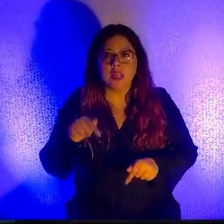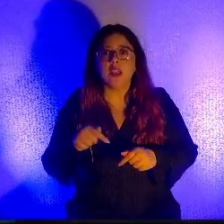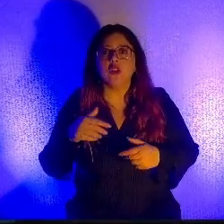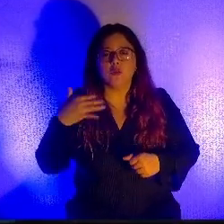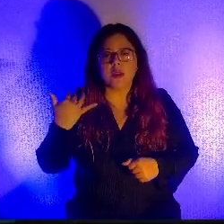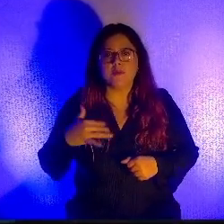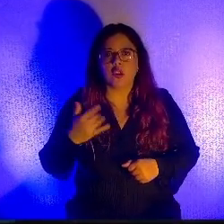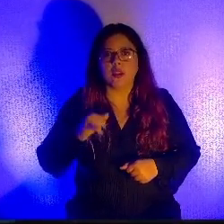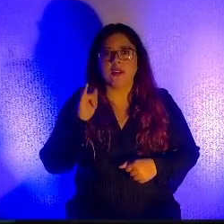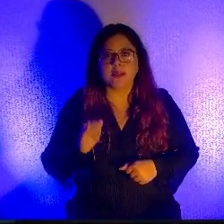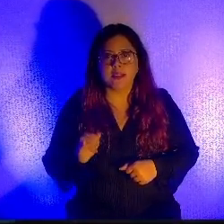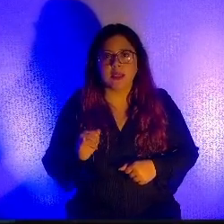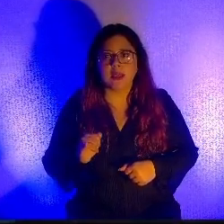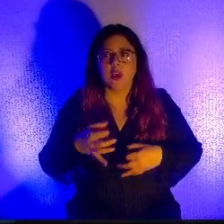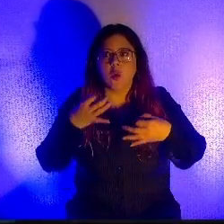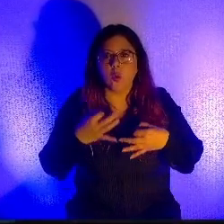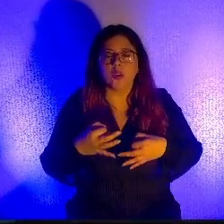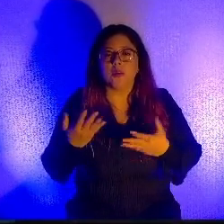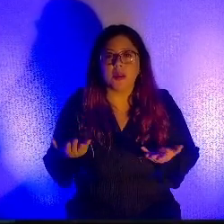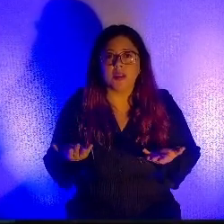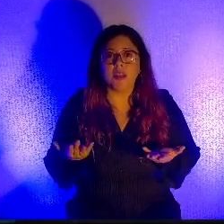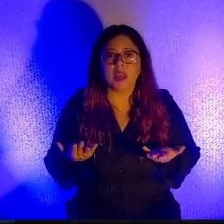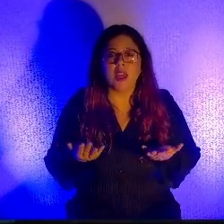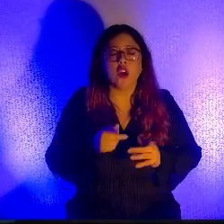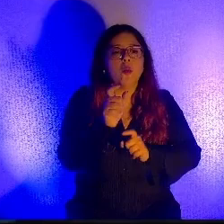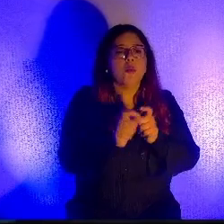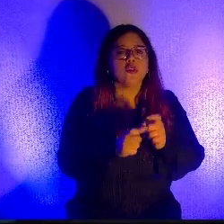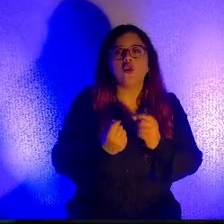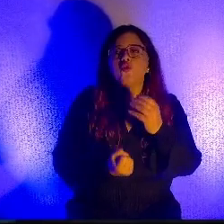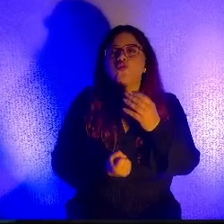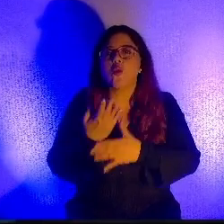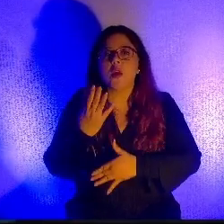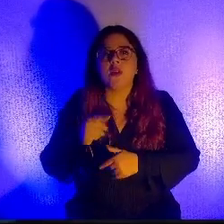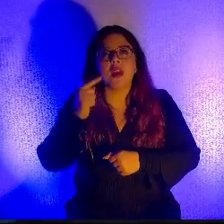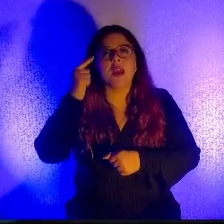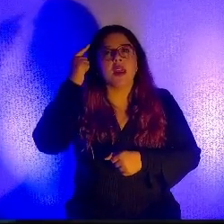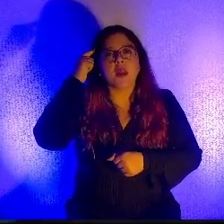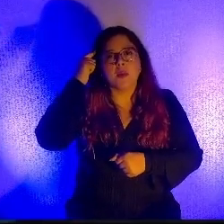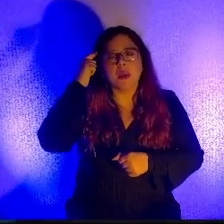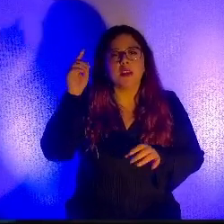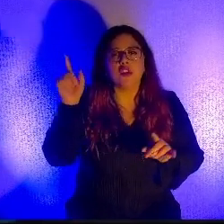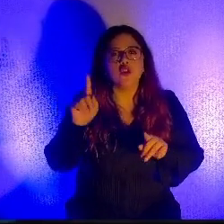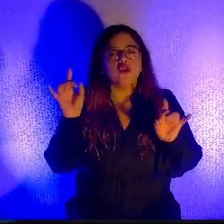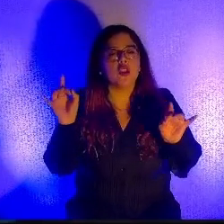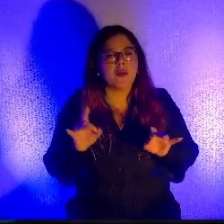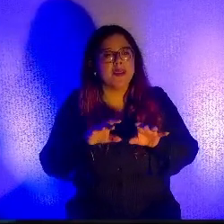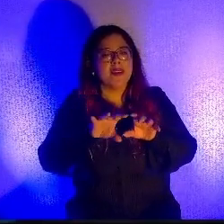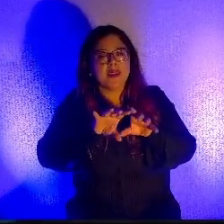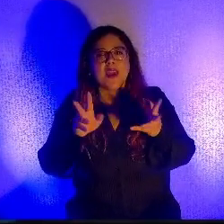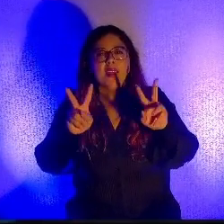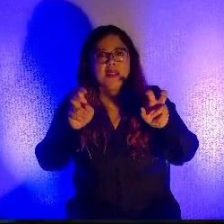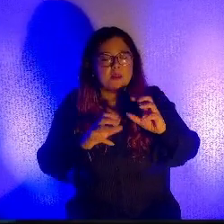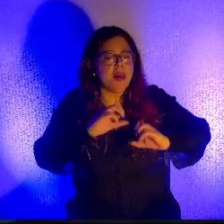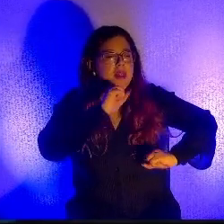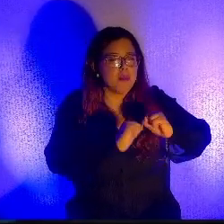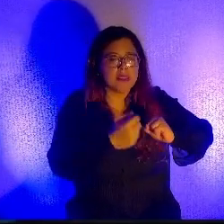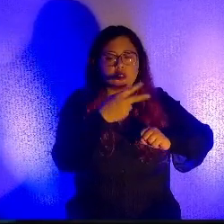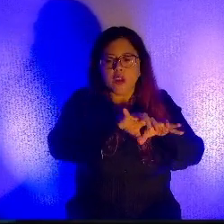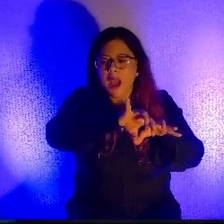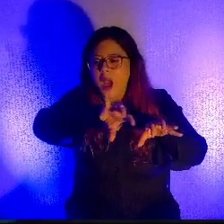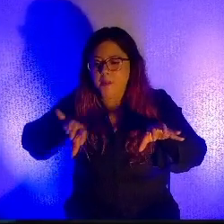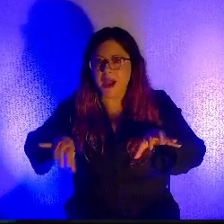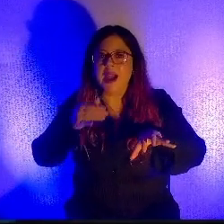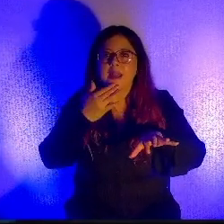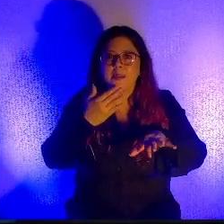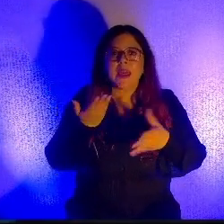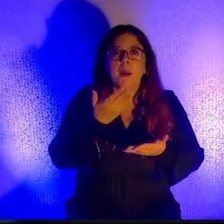fundamental estar con las startups estar con personas que piensen fuera de la caja de su business para traer no solo